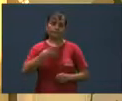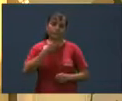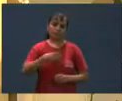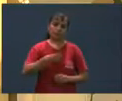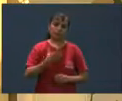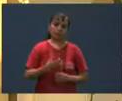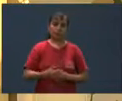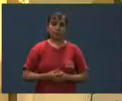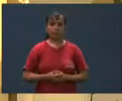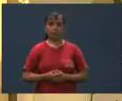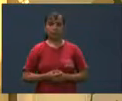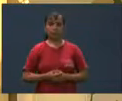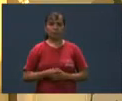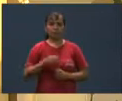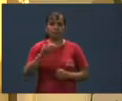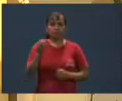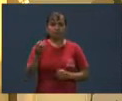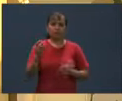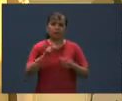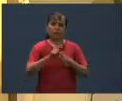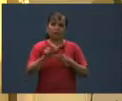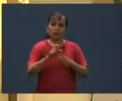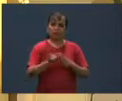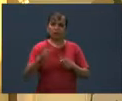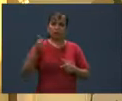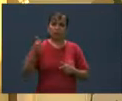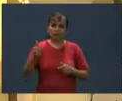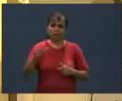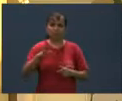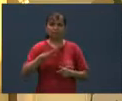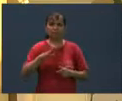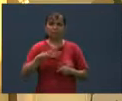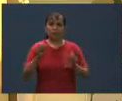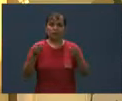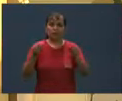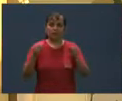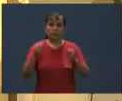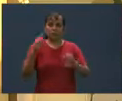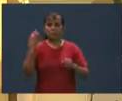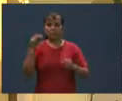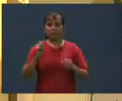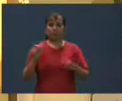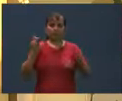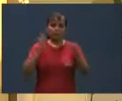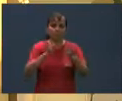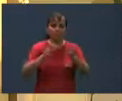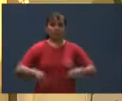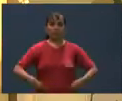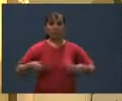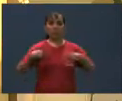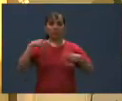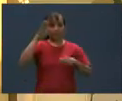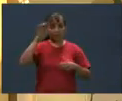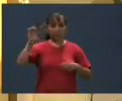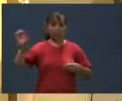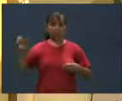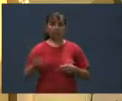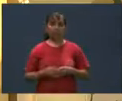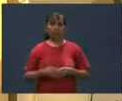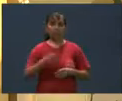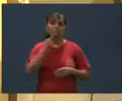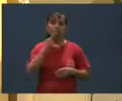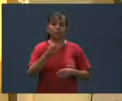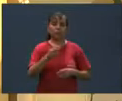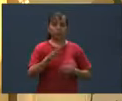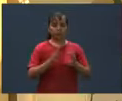Maestro, ¿qué cosas buenas tengo que hacer para conseguir la vida eterna? Le respondió